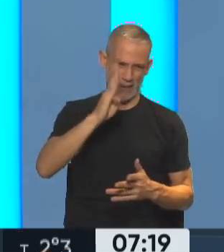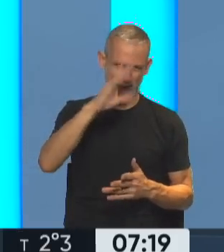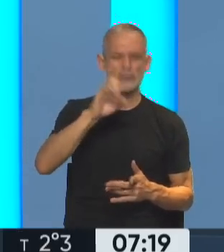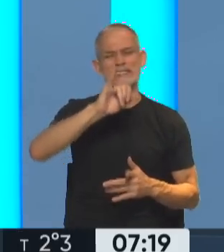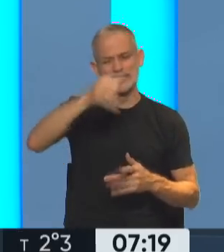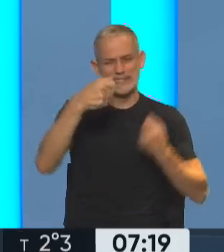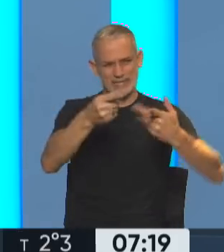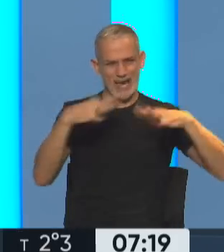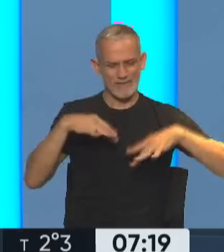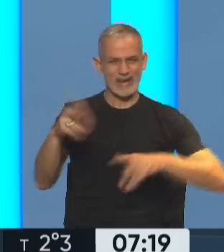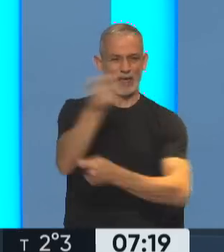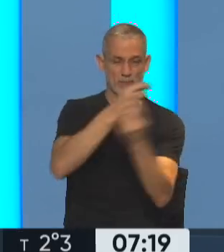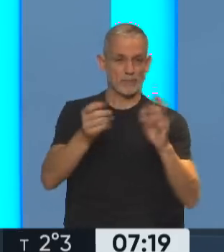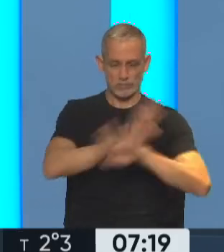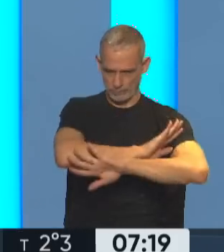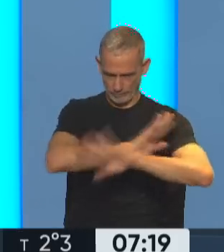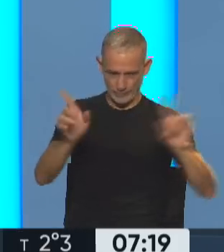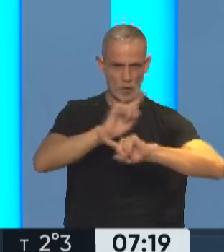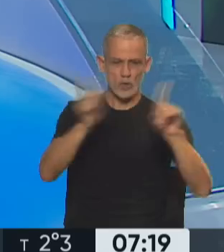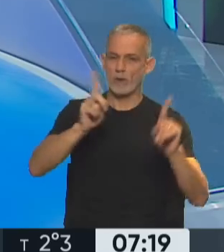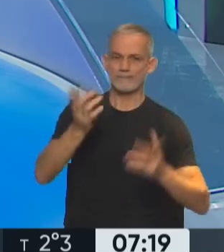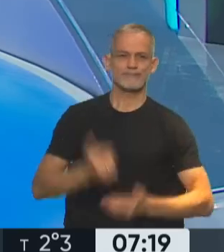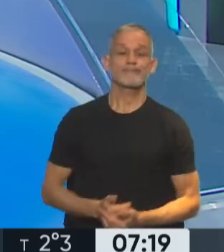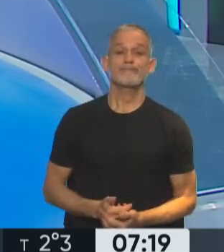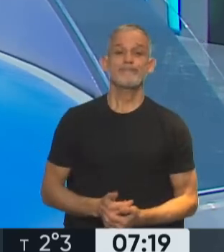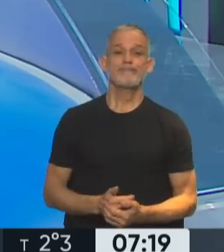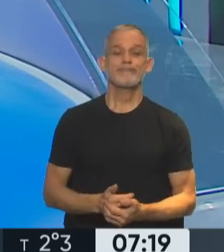se lo iban a conceder. Pero para pasar en limpio, hoy no va a haber nada de eso. A